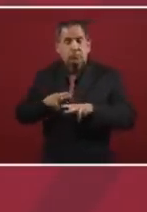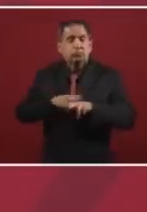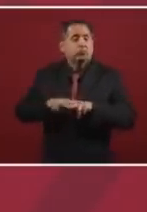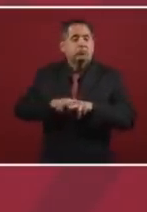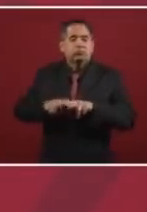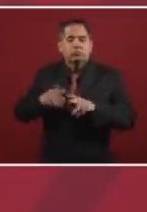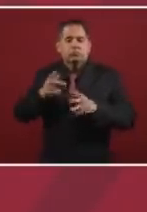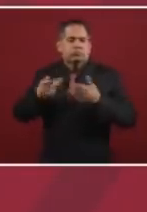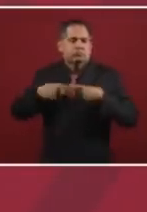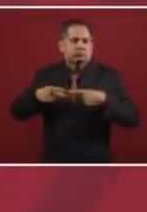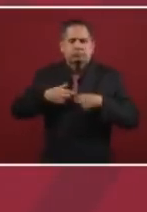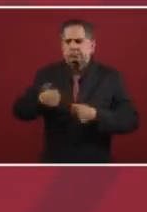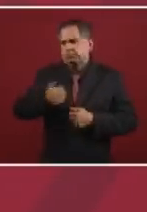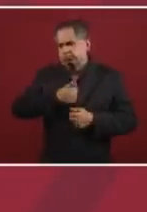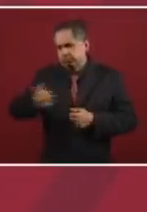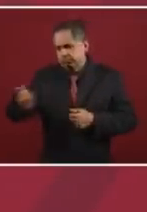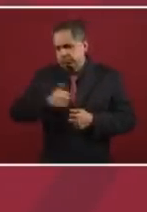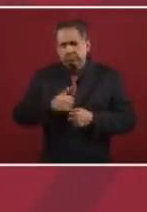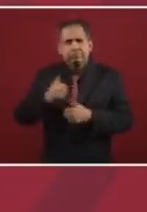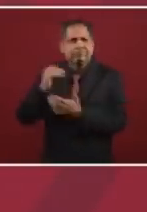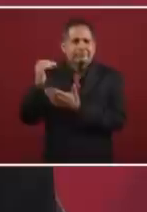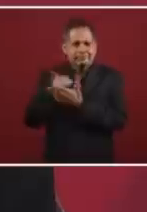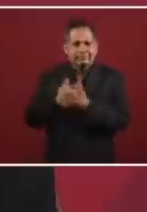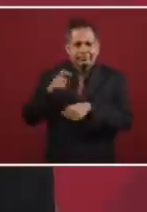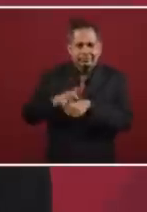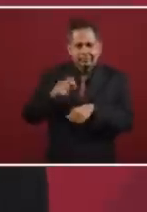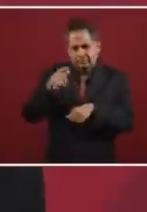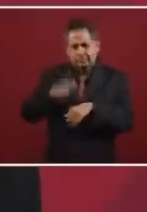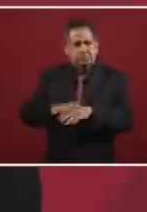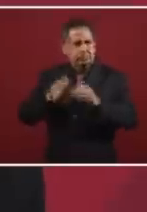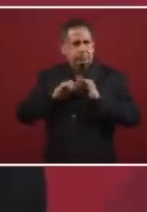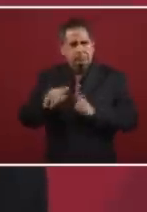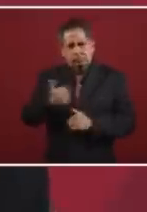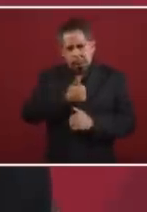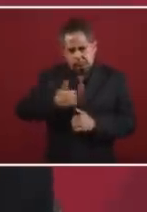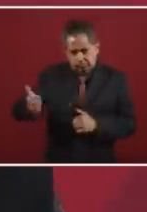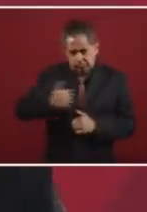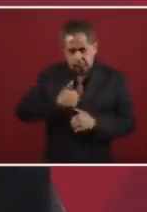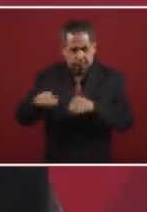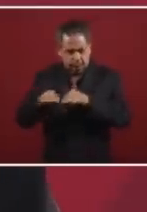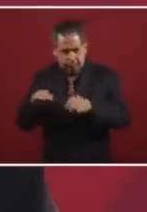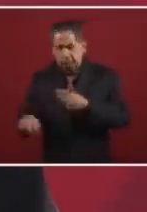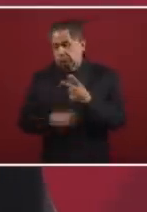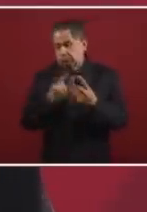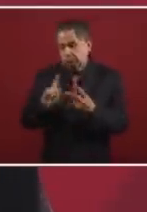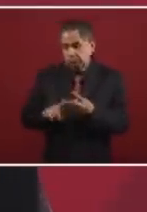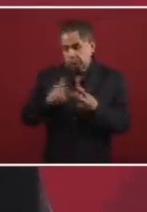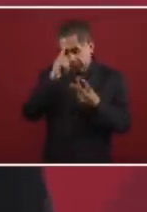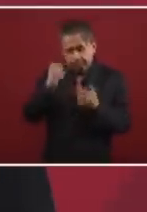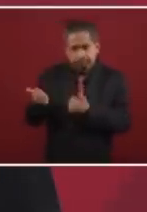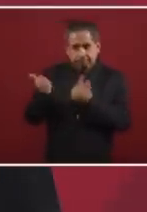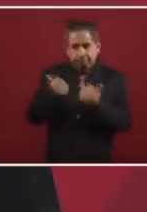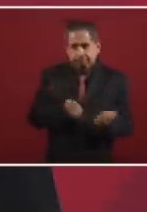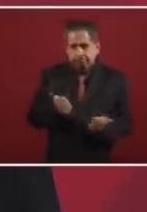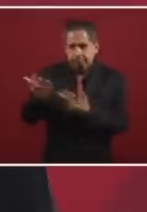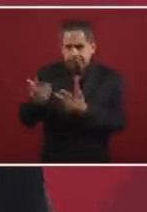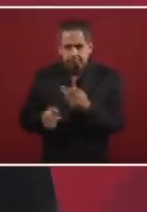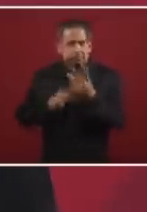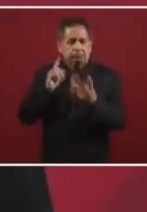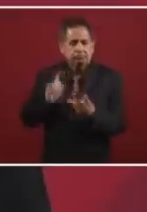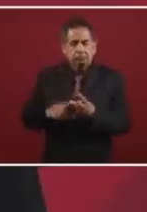empleados para que hagan menos tiempo y más cómodos a su lugar de trabajo también de carga pero el tren turístico